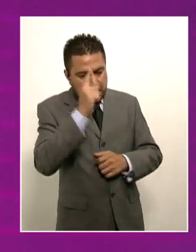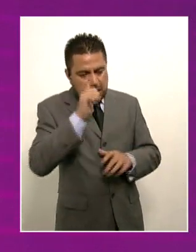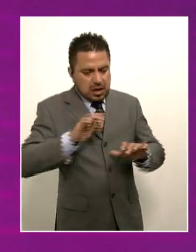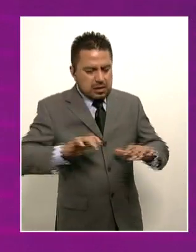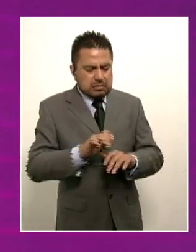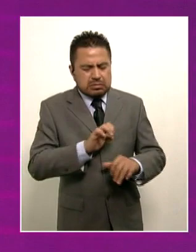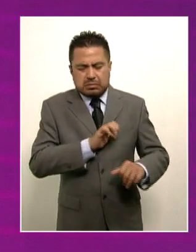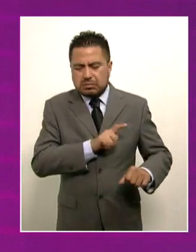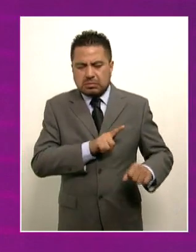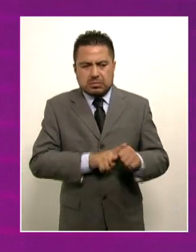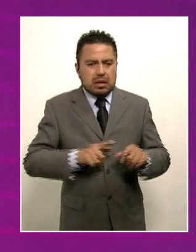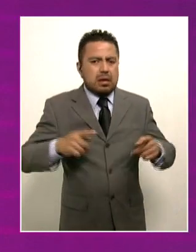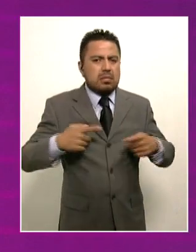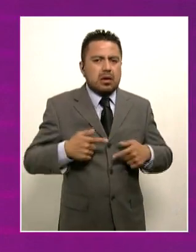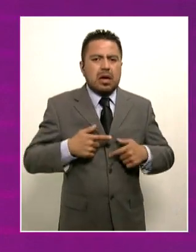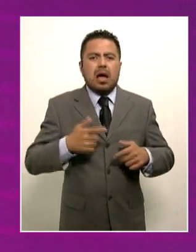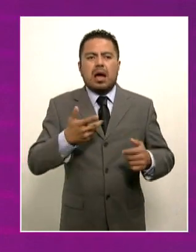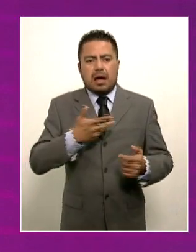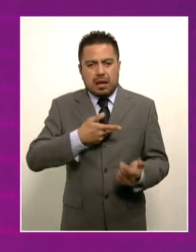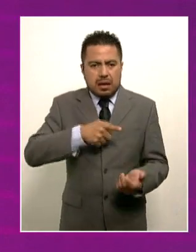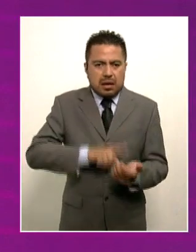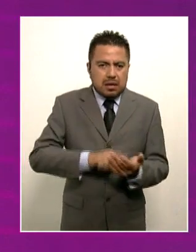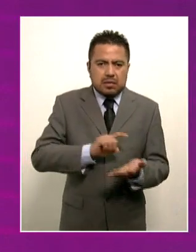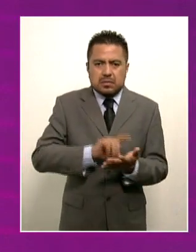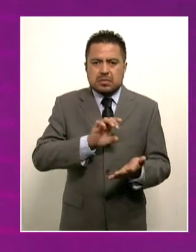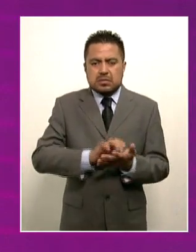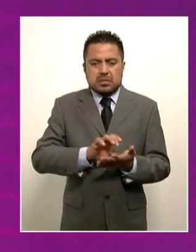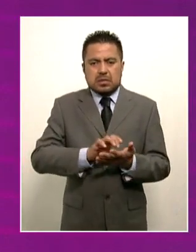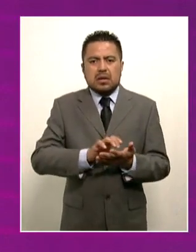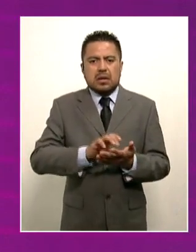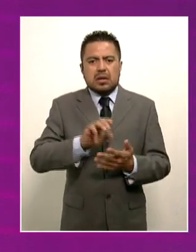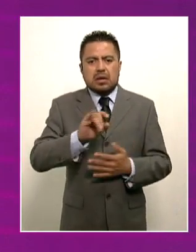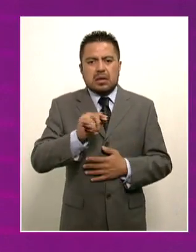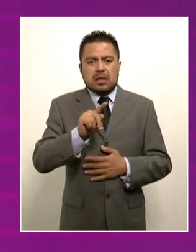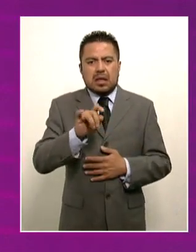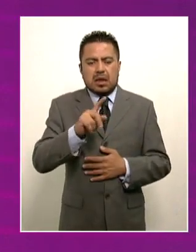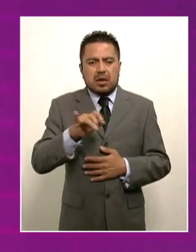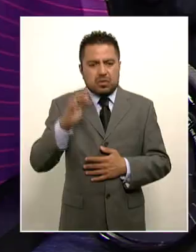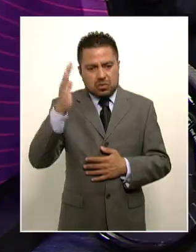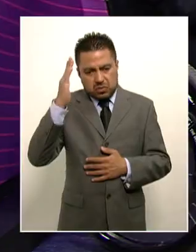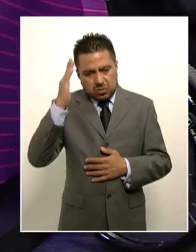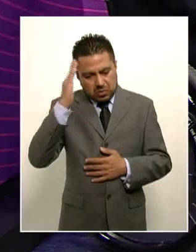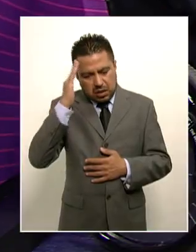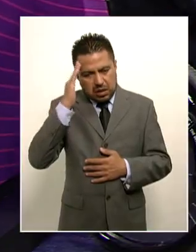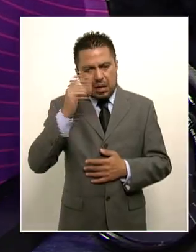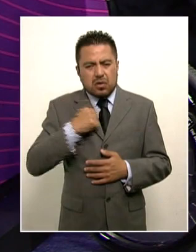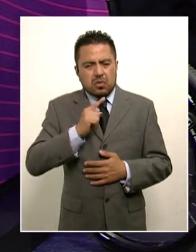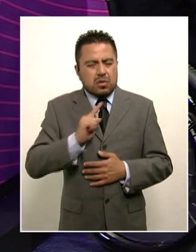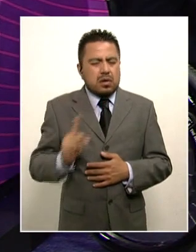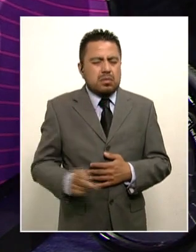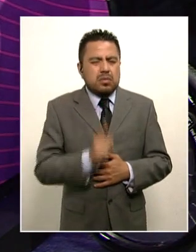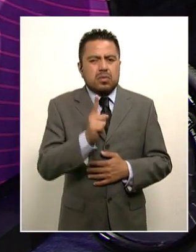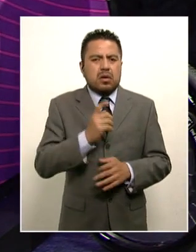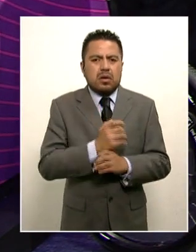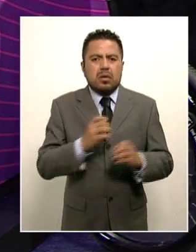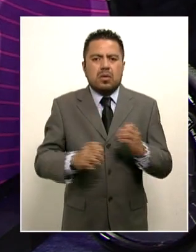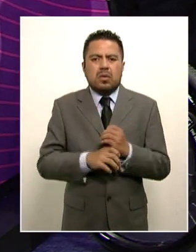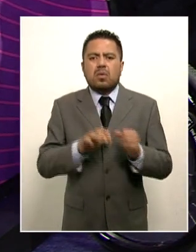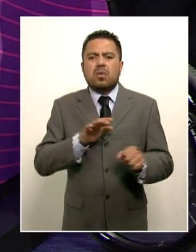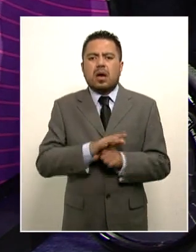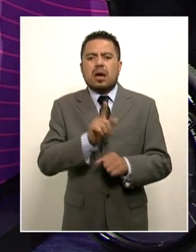Y específicamente a las personas que tienen discapacidades intelectuales, ¿no? Pero déjame preguntarte una cosa nada más. En